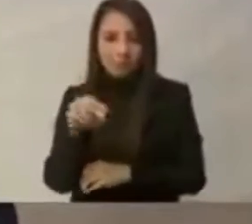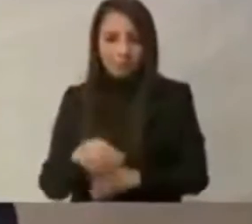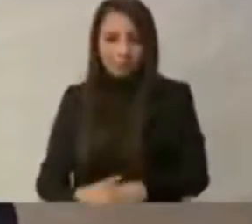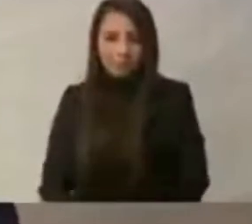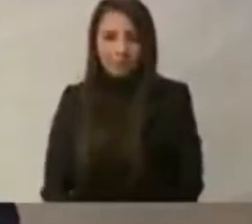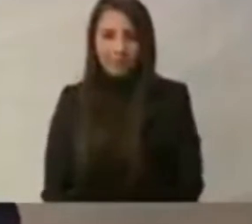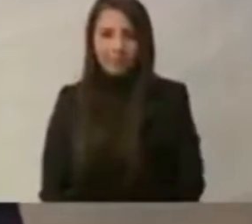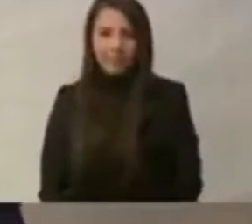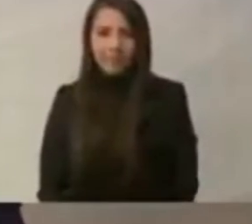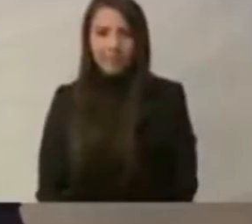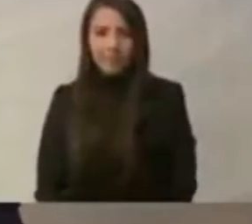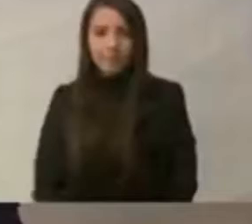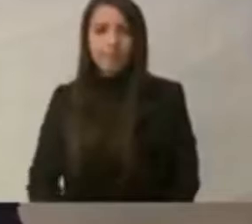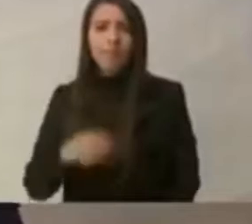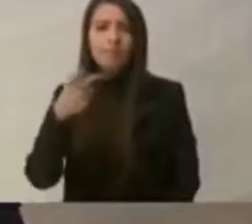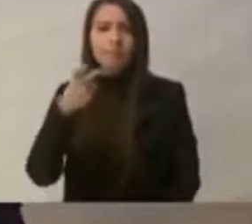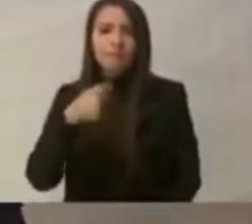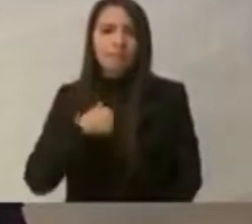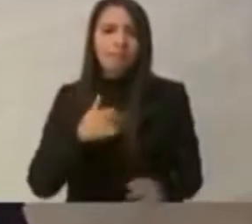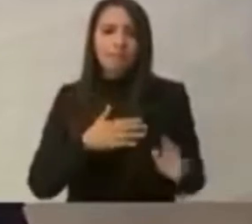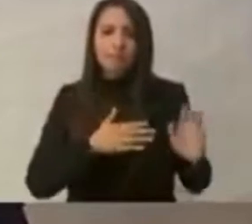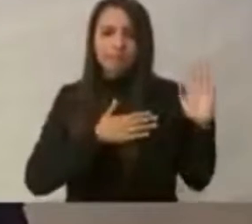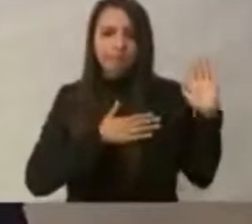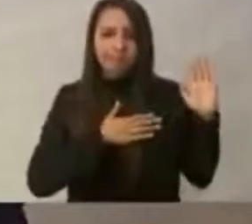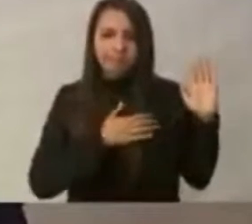Y ese es el compromiso.